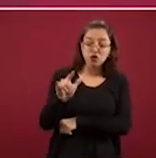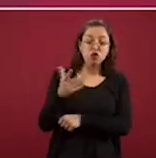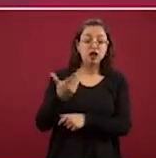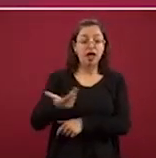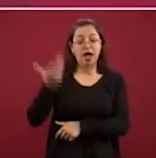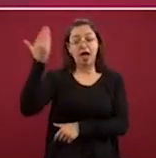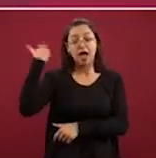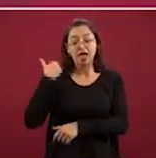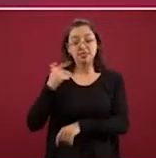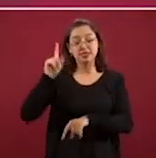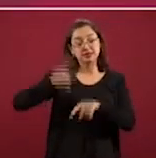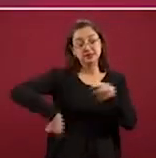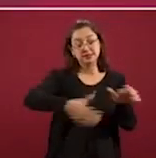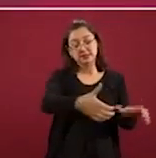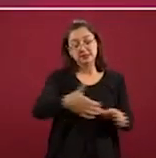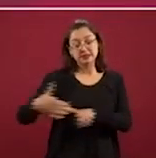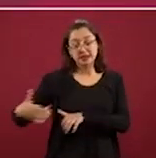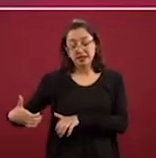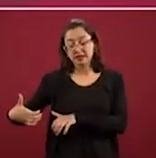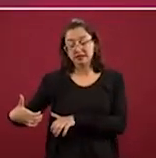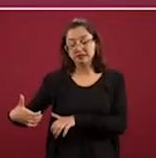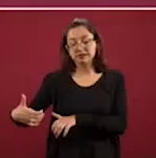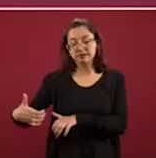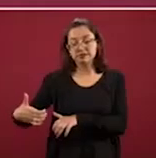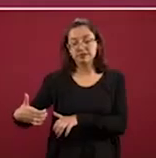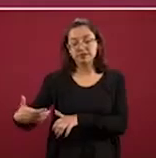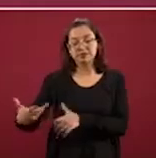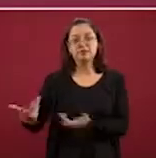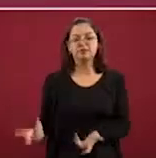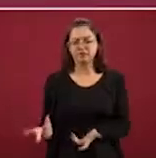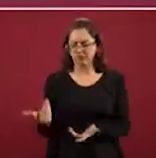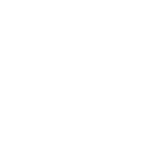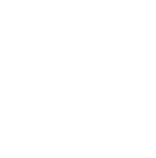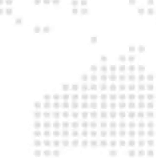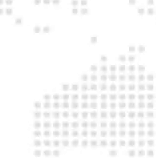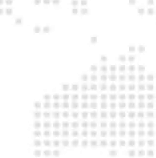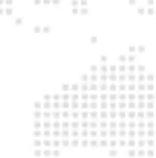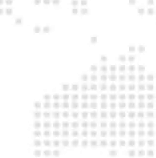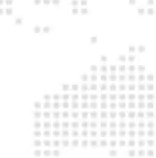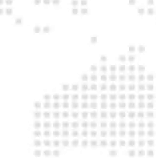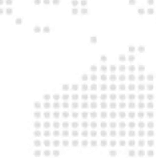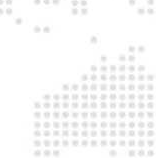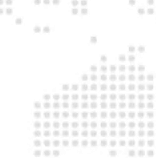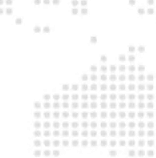fue retenido hay que pagarle